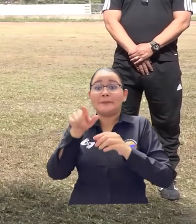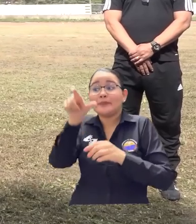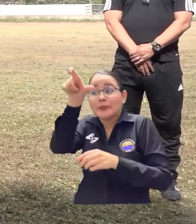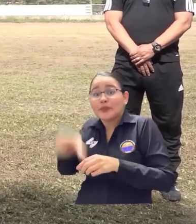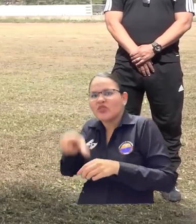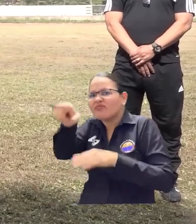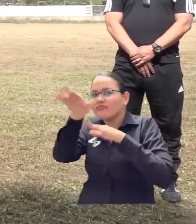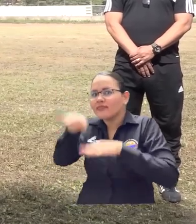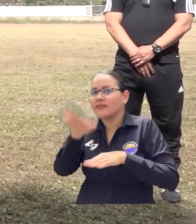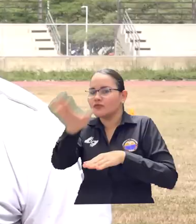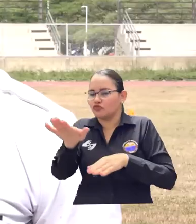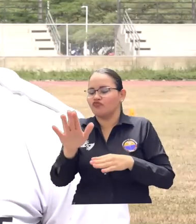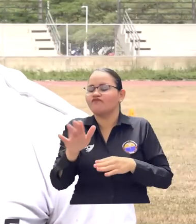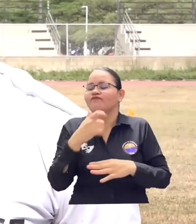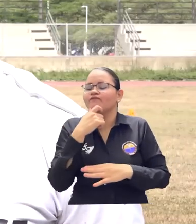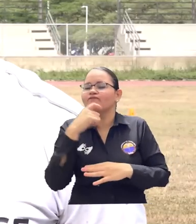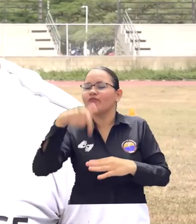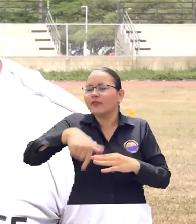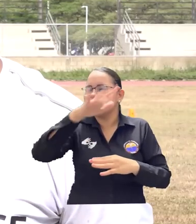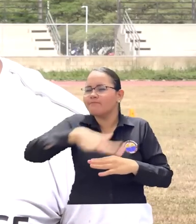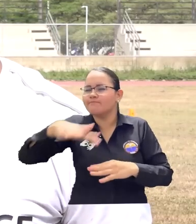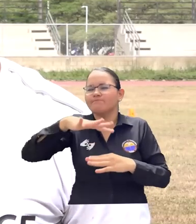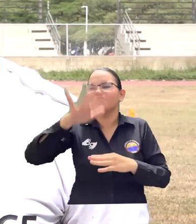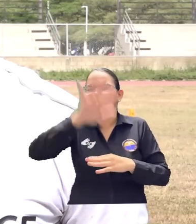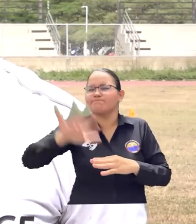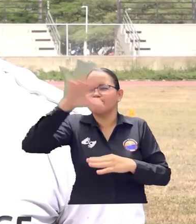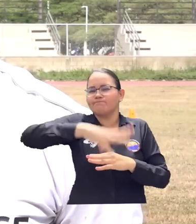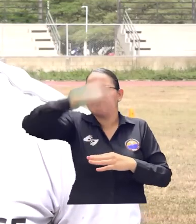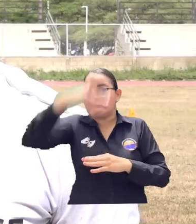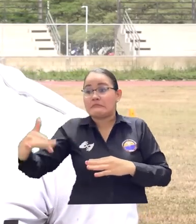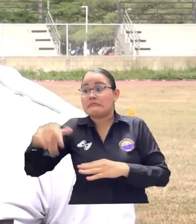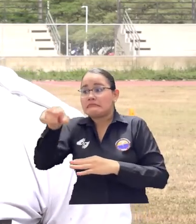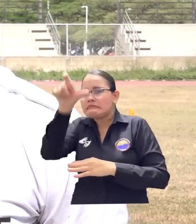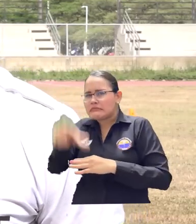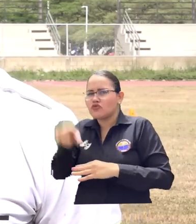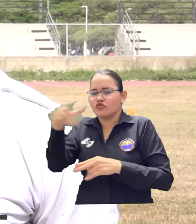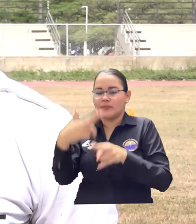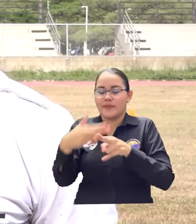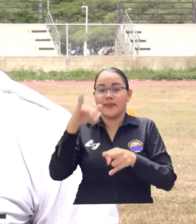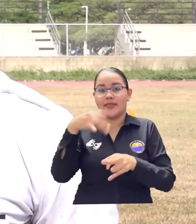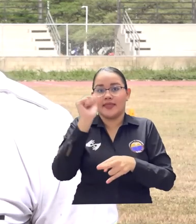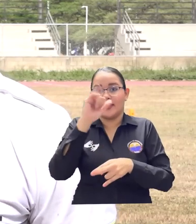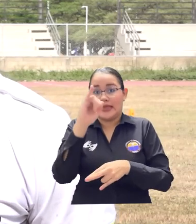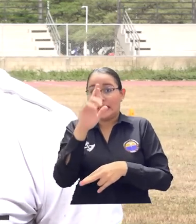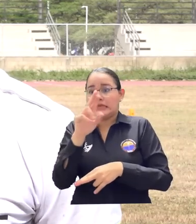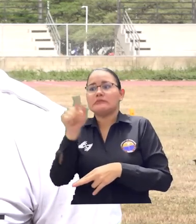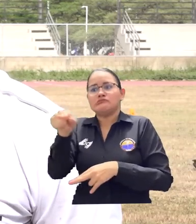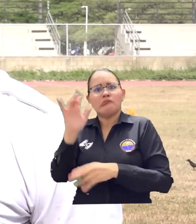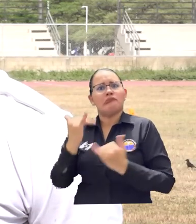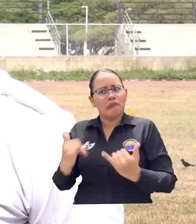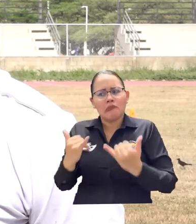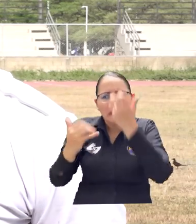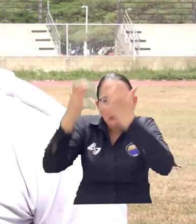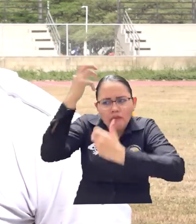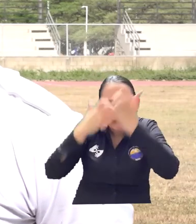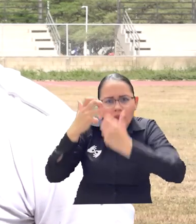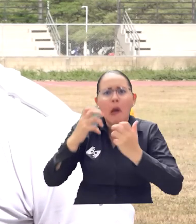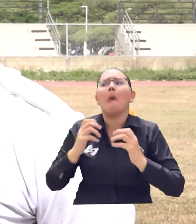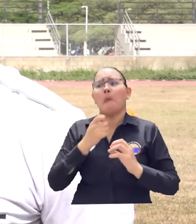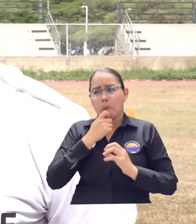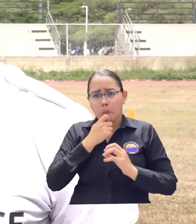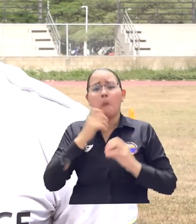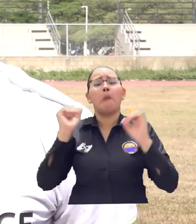Es una prueba de acondicionamiento físico para ver en qué condiciones fisioatléticas se encuentran los árbitros de Colombia. Y en este caso me tocó aquí en